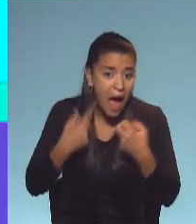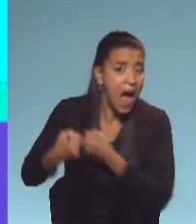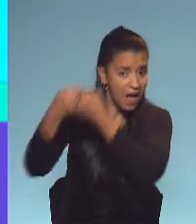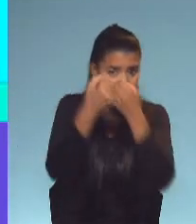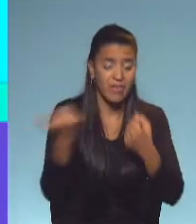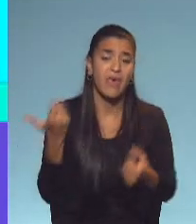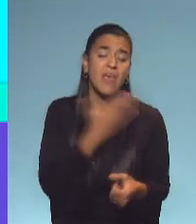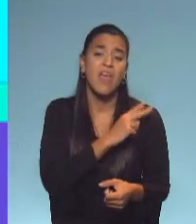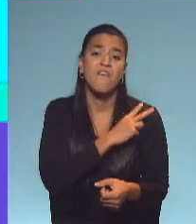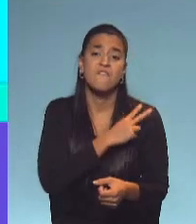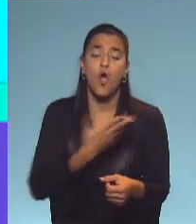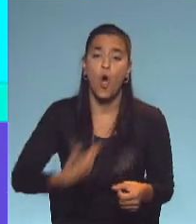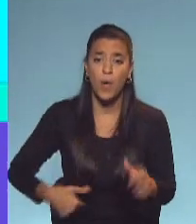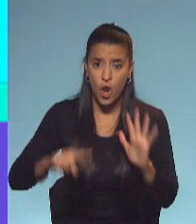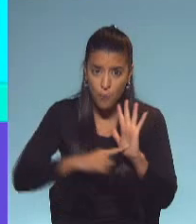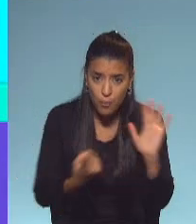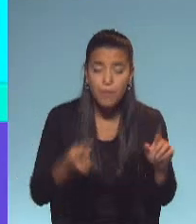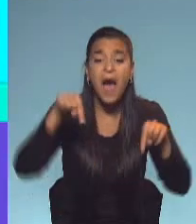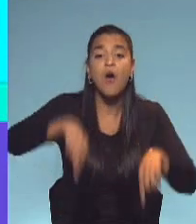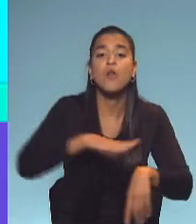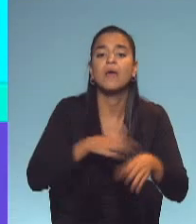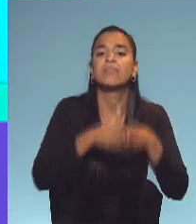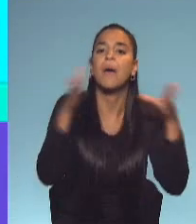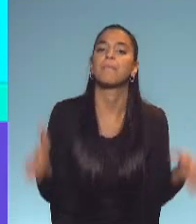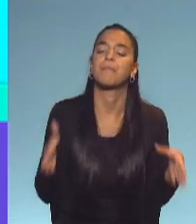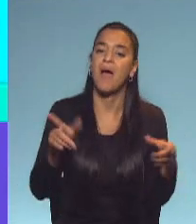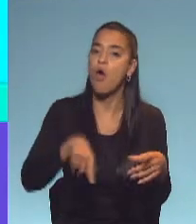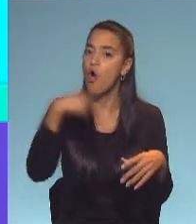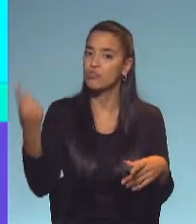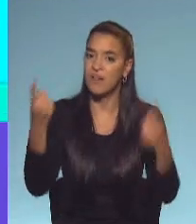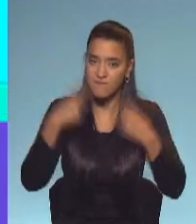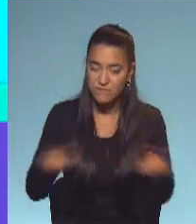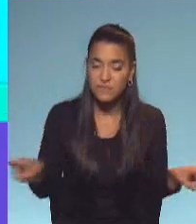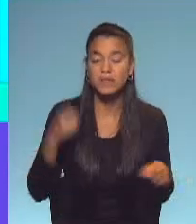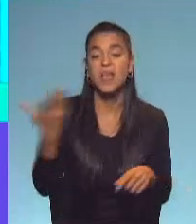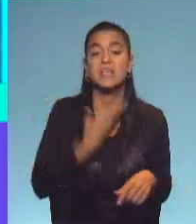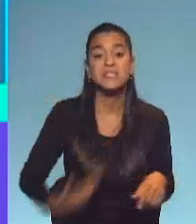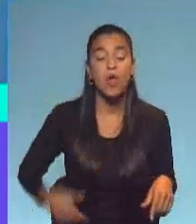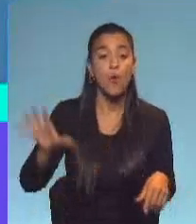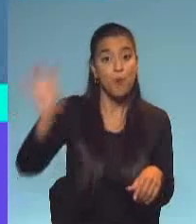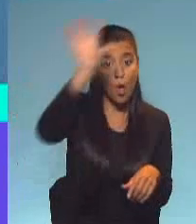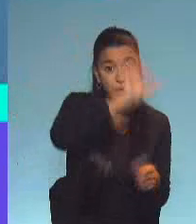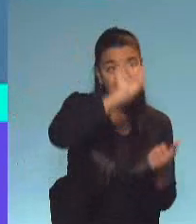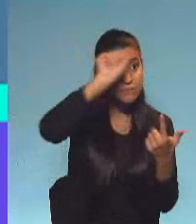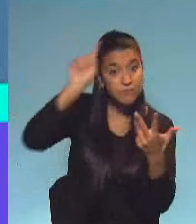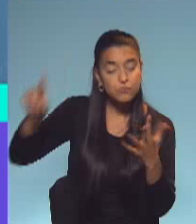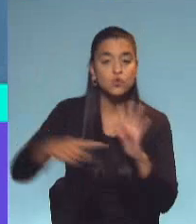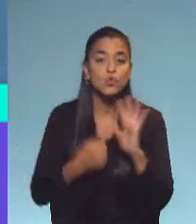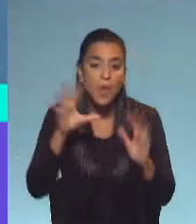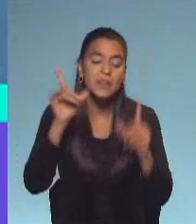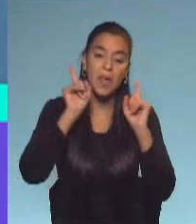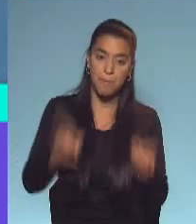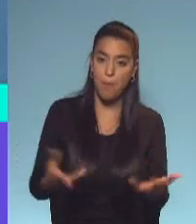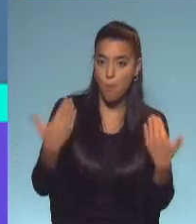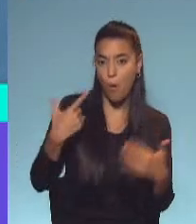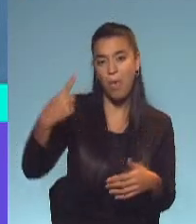jefe de gobierno porteño en que empieza otra etapa de la pandemia en donde los estados provinciales y la ciudad de Buenos Aires también pueden